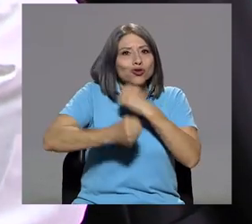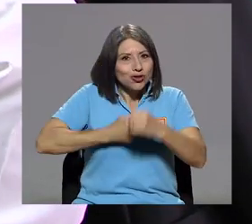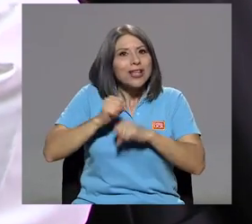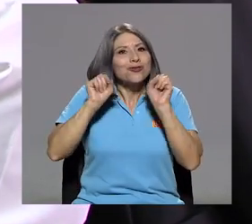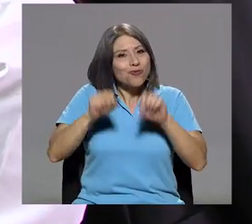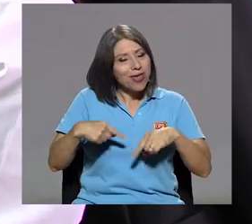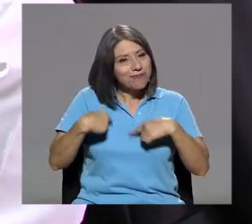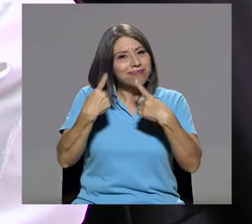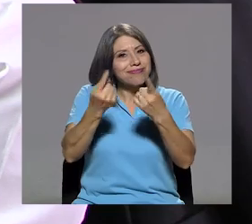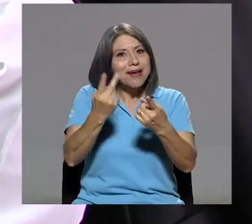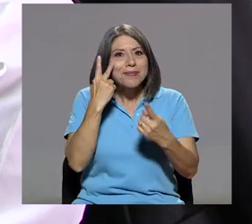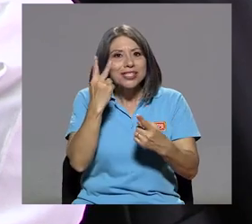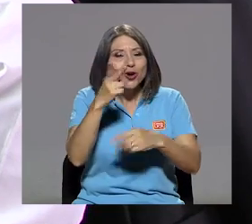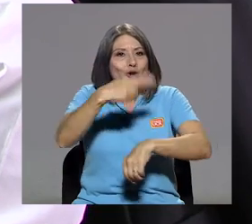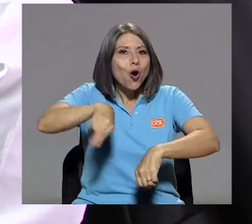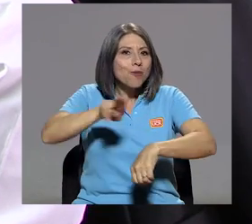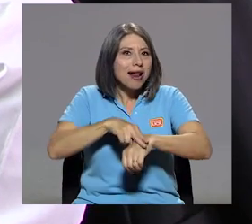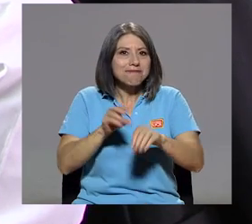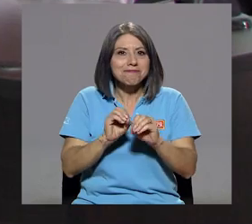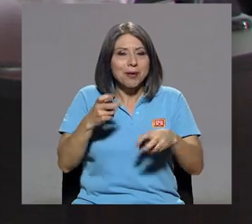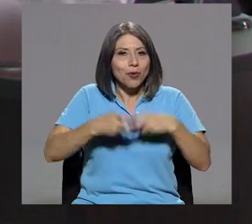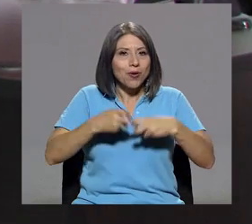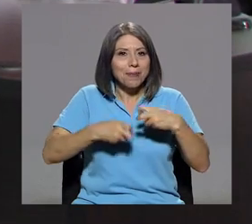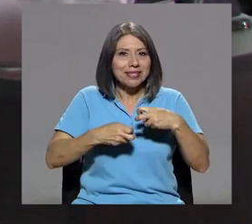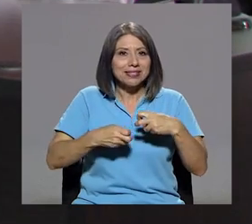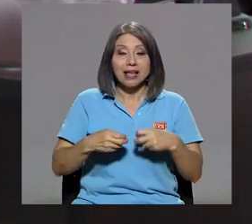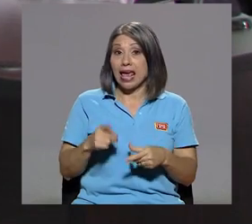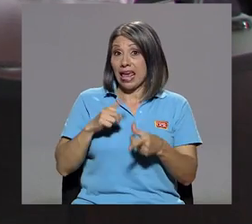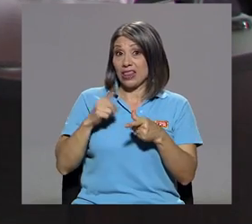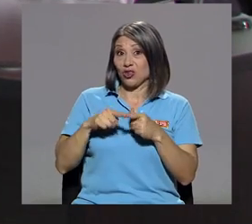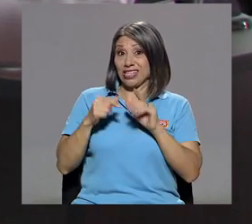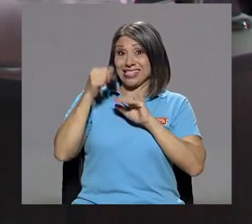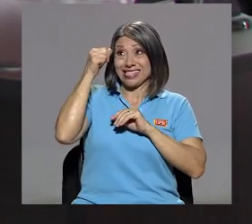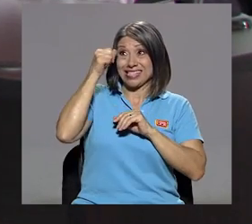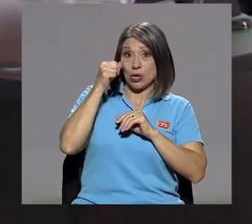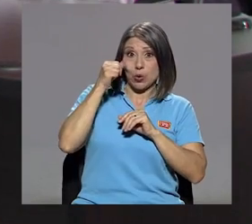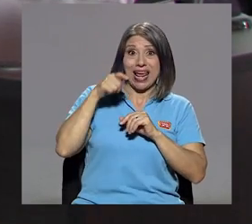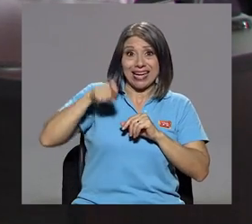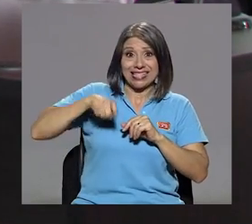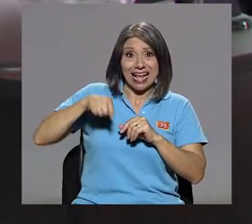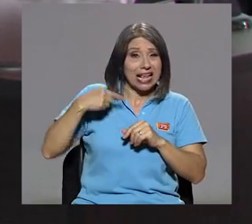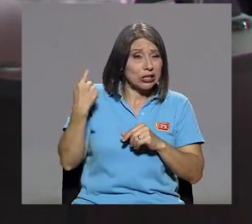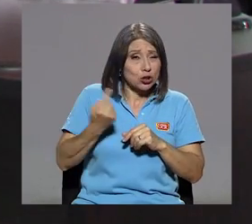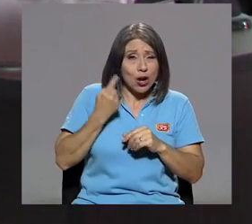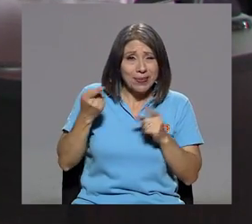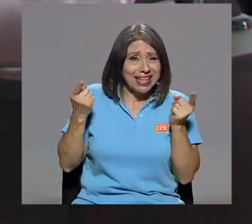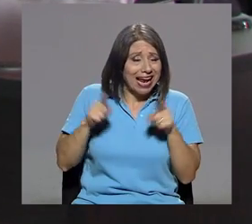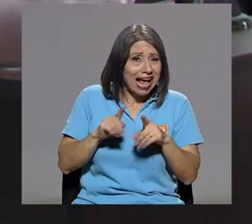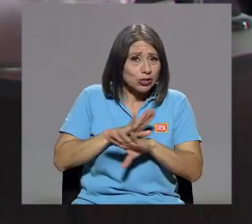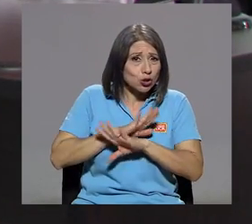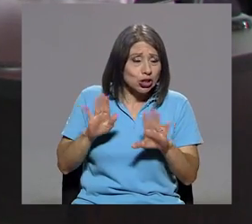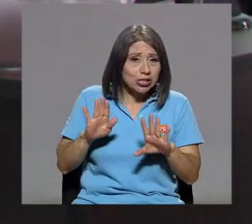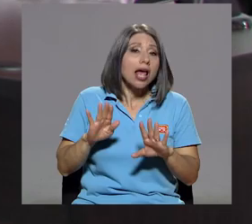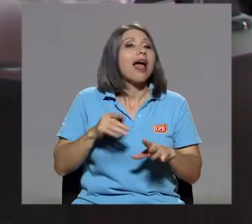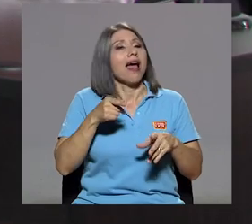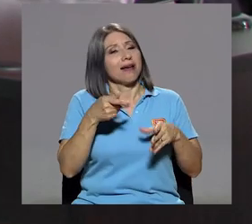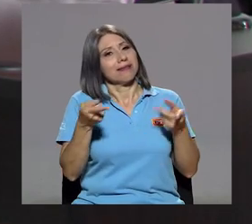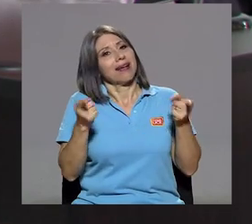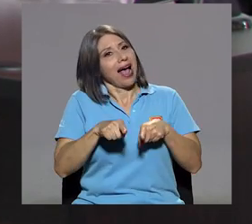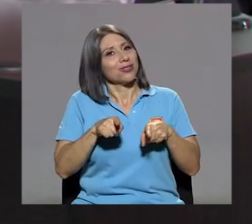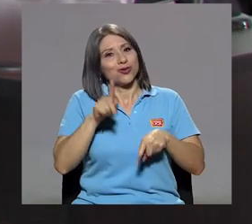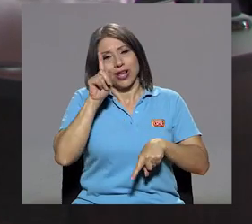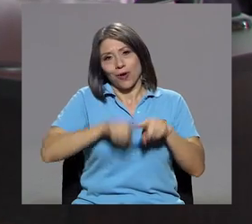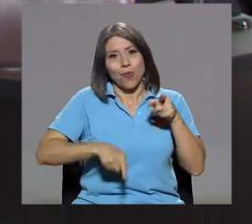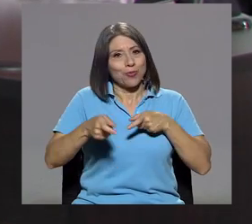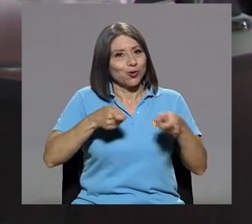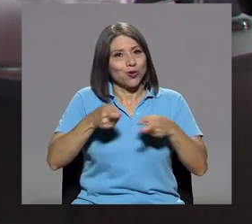normal o bastante normal sin problemas. Uh-huh. Entonces, ¿la cirugía sería necesaria ya solamente en casos...? En casos donde normalmente no podemos